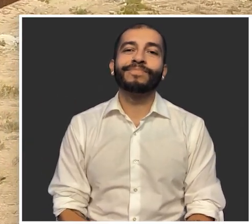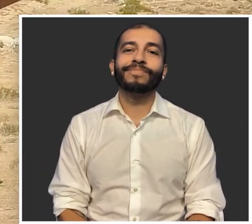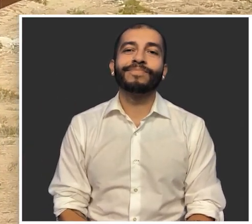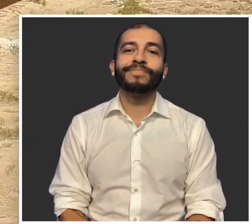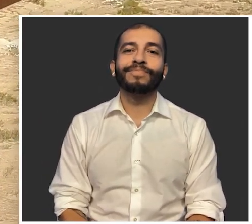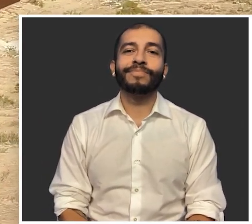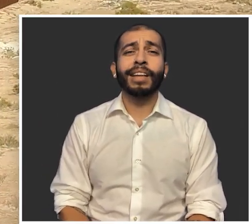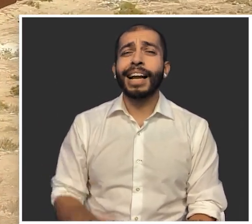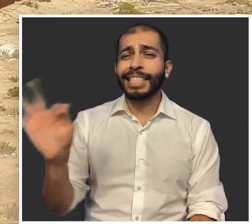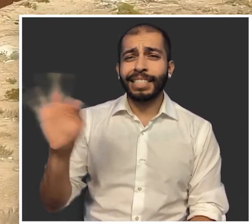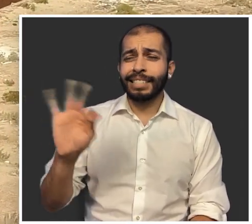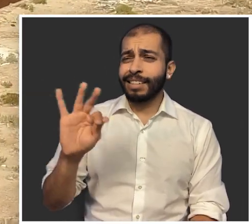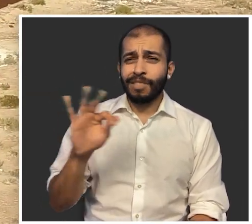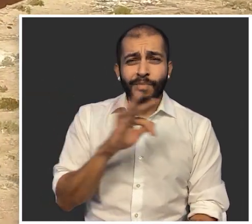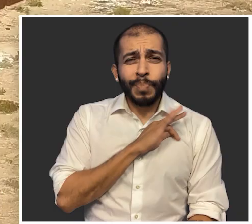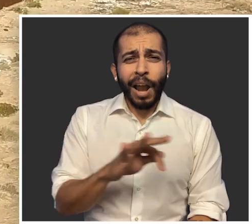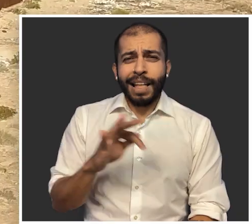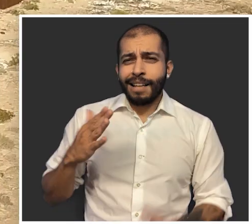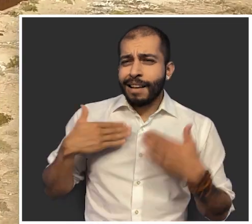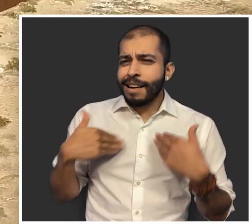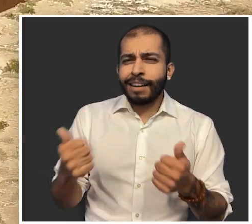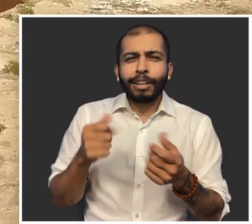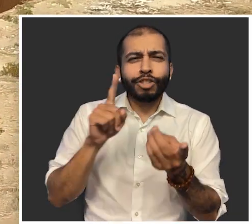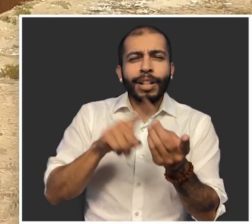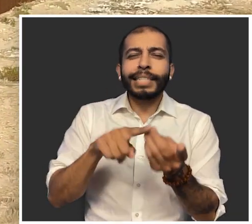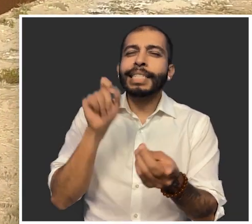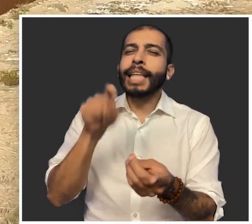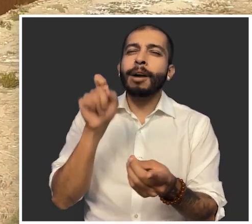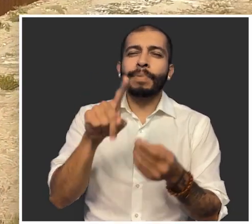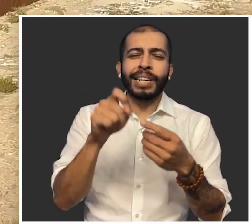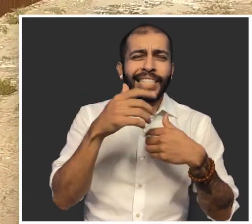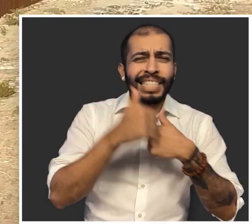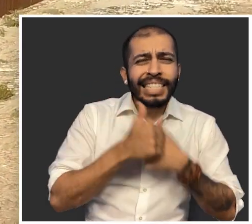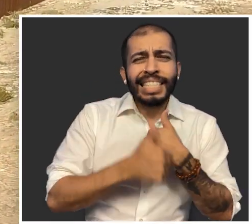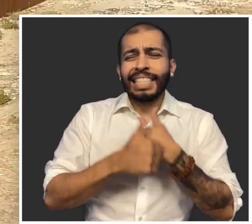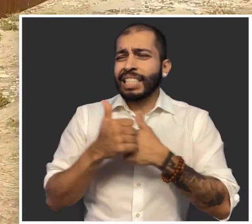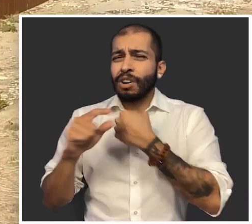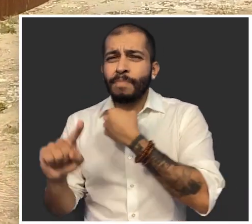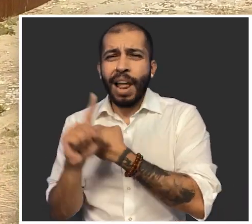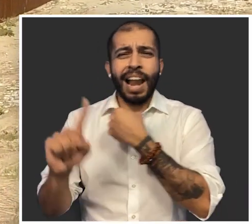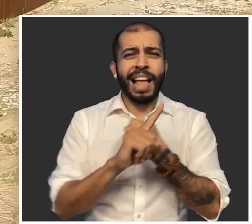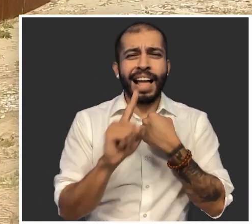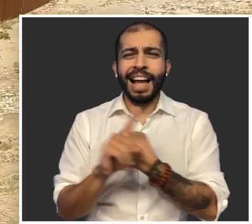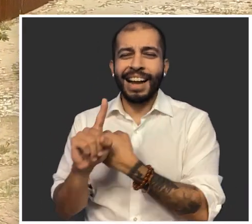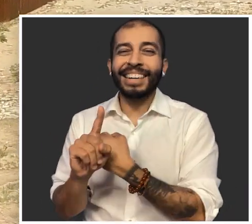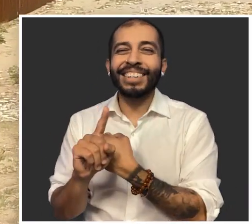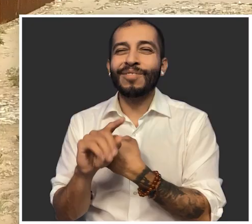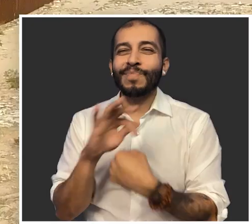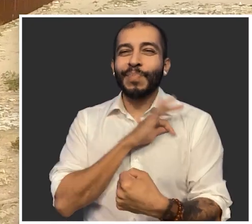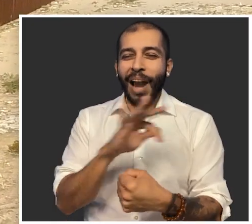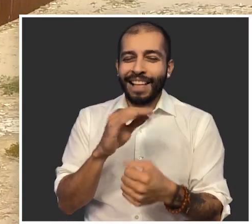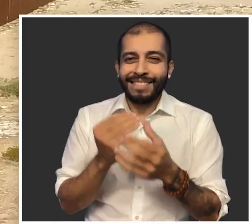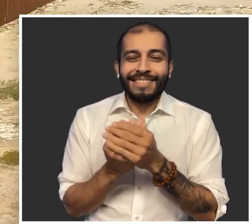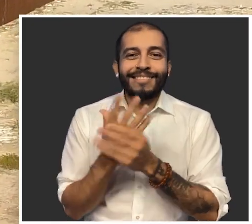que atraviesa el desierto. Y si somos capaces de entender dónde tendemos a sufrir o